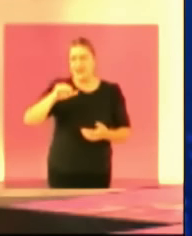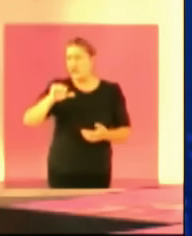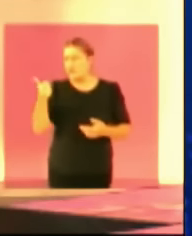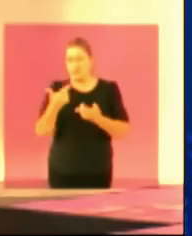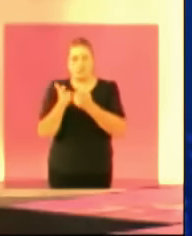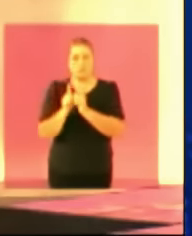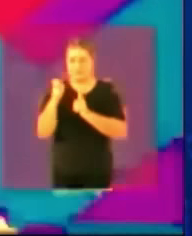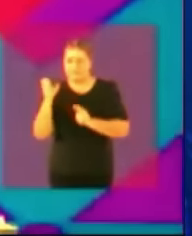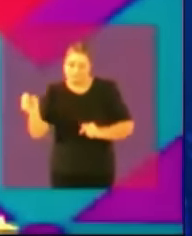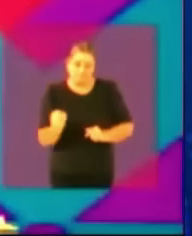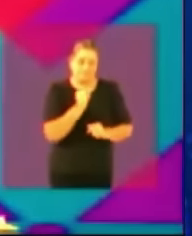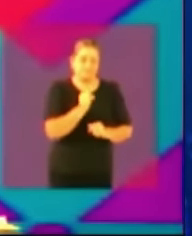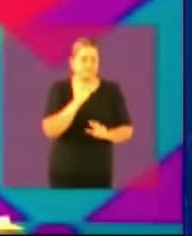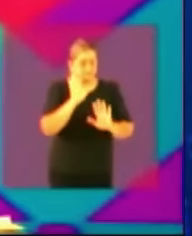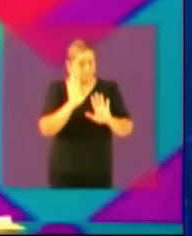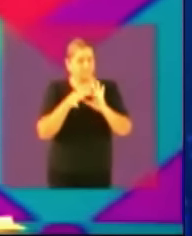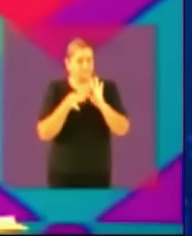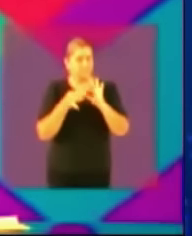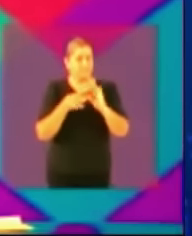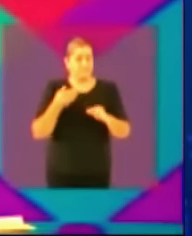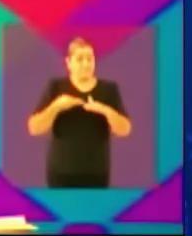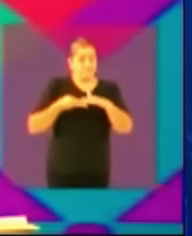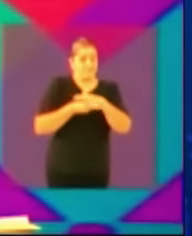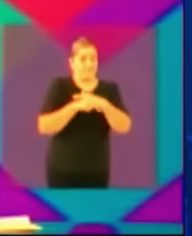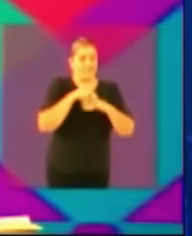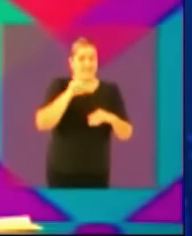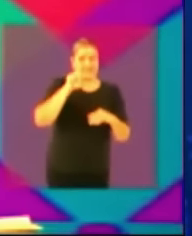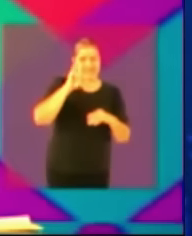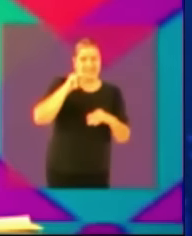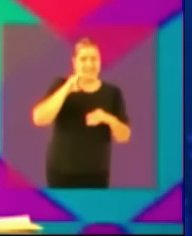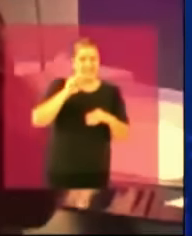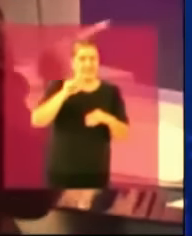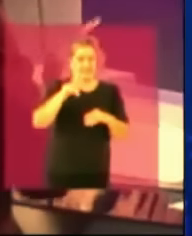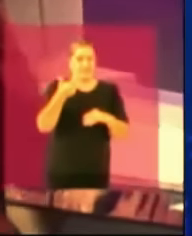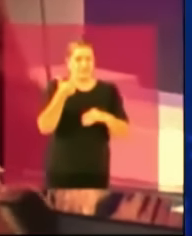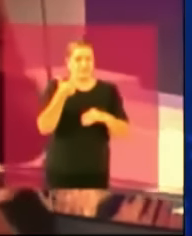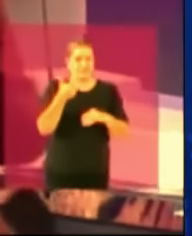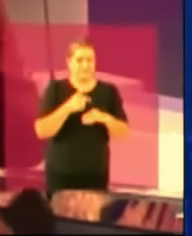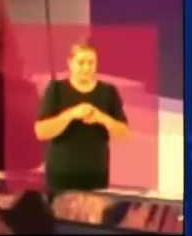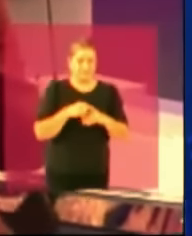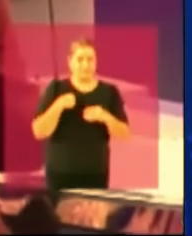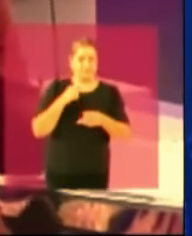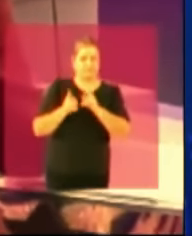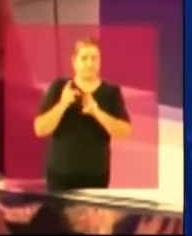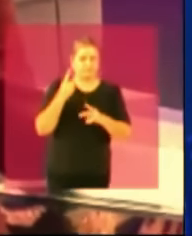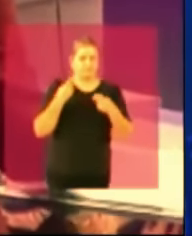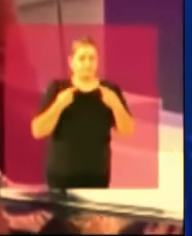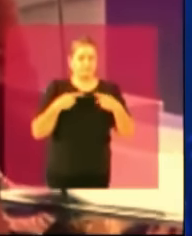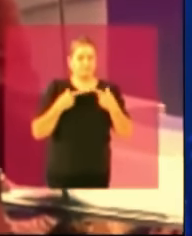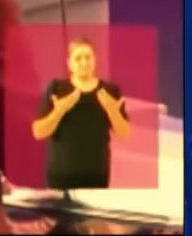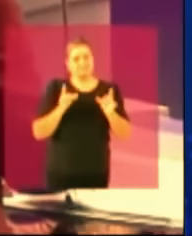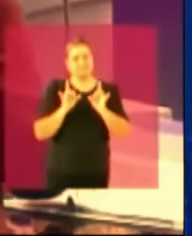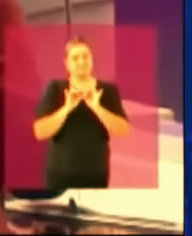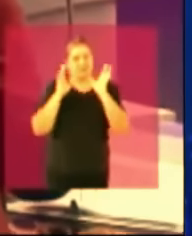se enoja pierde. Y cuando tú la veías a cuadro, además de no encontrar su cámara, parecía que estaba enojada. Estaba viendo a la doctora Sheinbaum, pero estaba molesta.